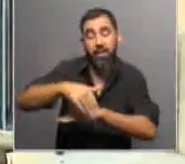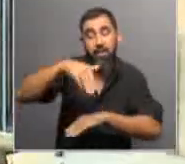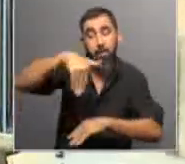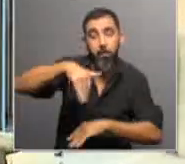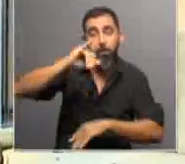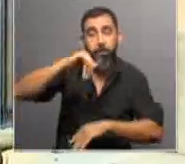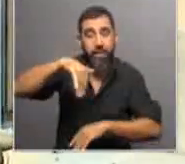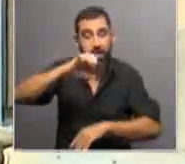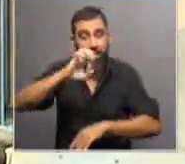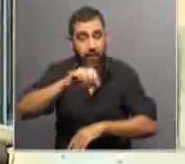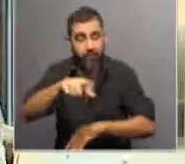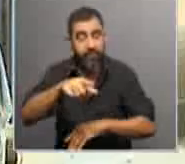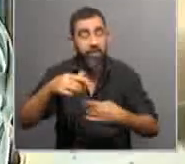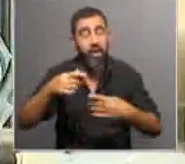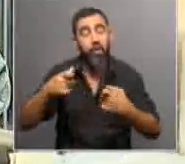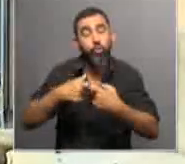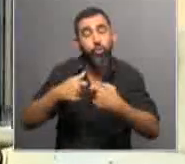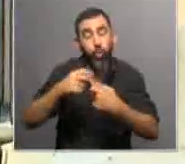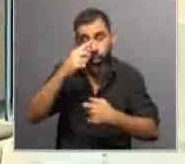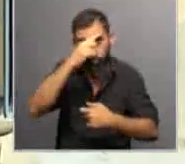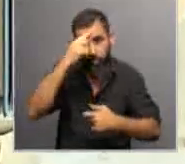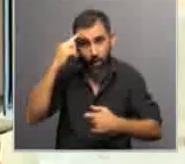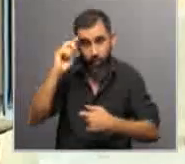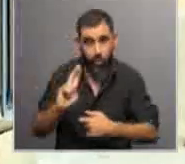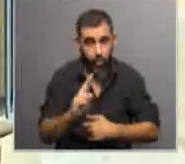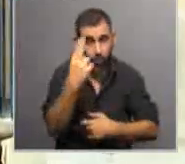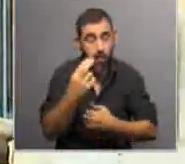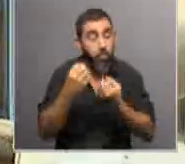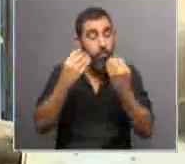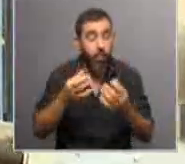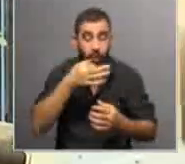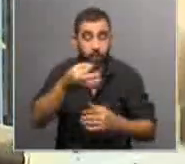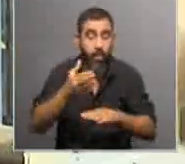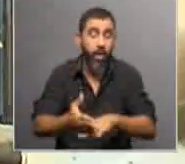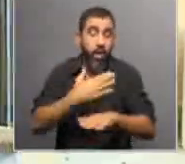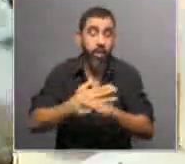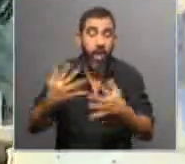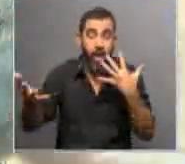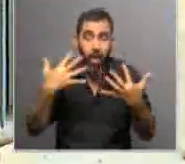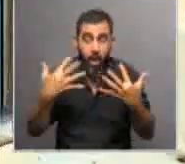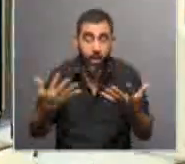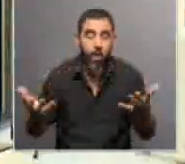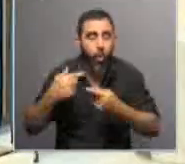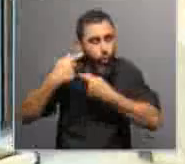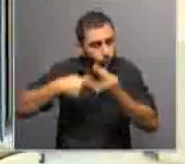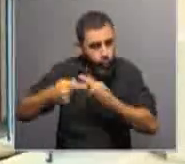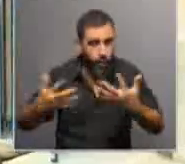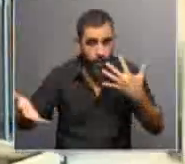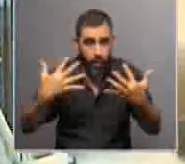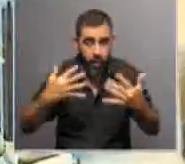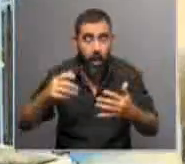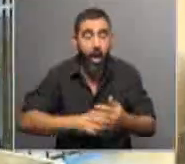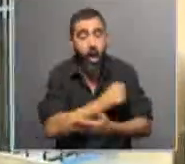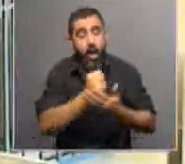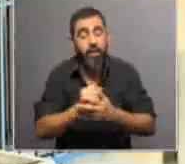Nicaragua, desde la Asociación Down del Uruguay, porque como decías, se está corriendo y se sigue corriendo en estos días y hasta